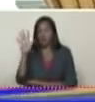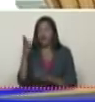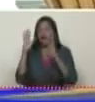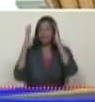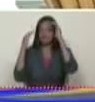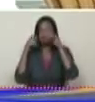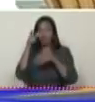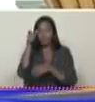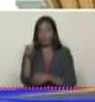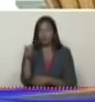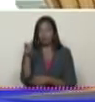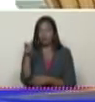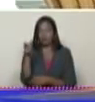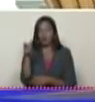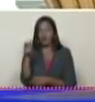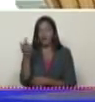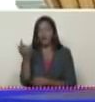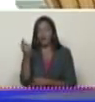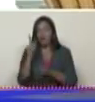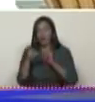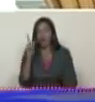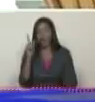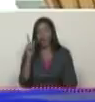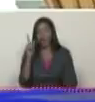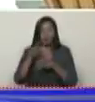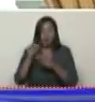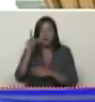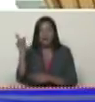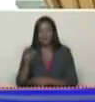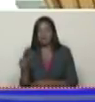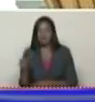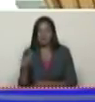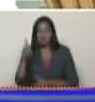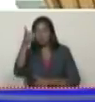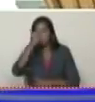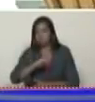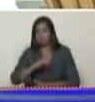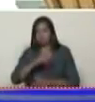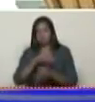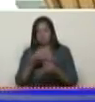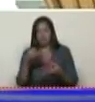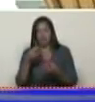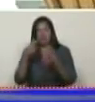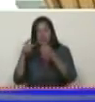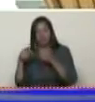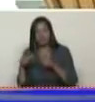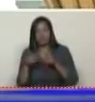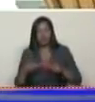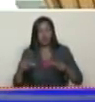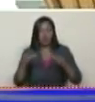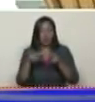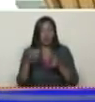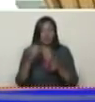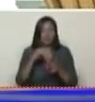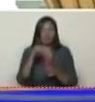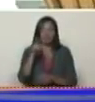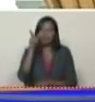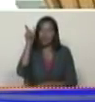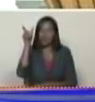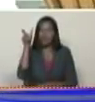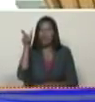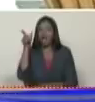pacientes, como algunos pacientes con problemas en Italia y en otros lugares, y PDVSA